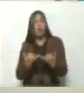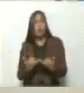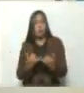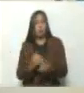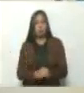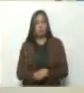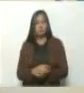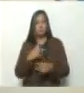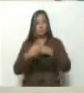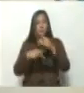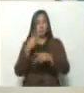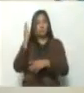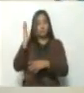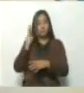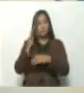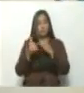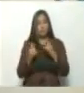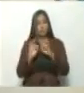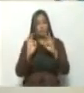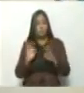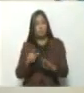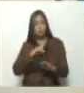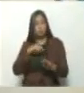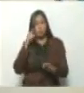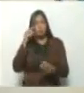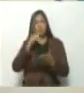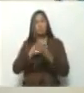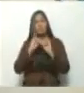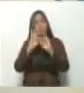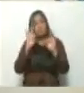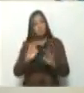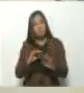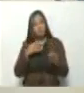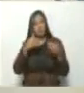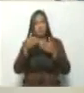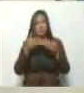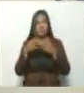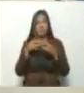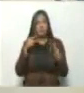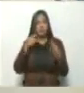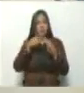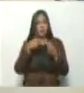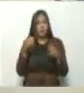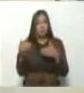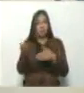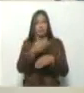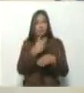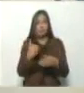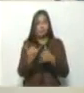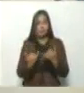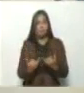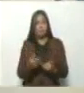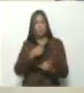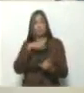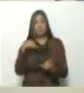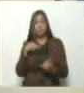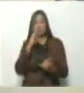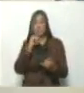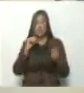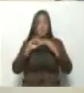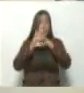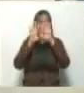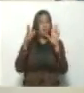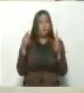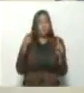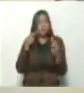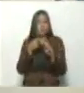y un proceso asambleario. Empezamos a establecer todo lo que es la dinámica de las rutas de recolección. Si no tenemos claro cuáles